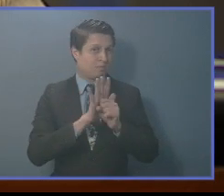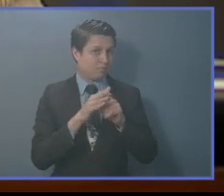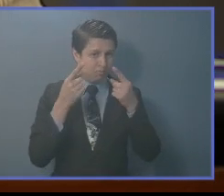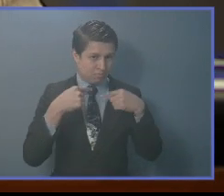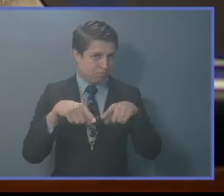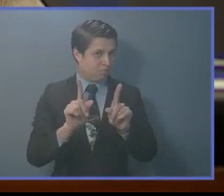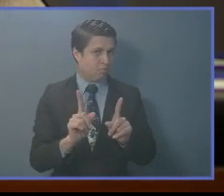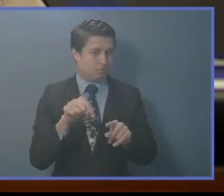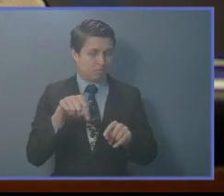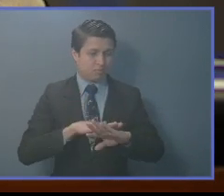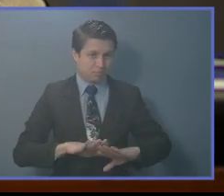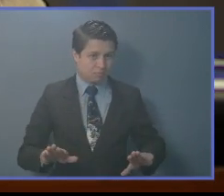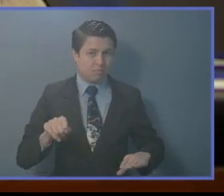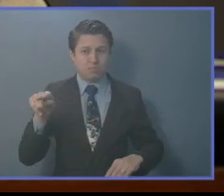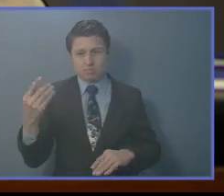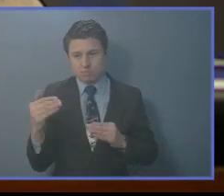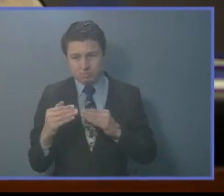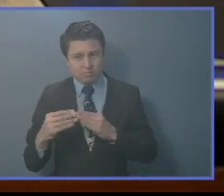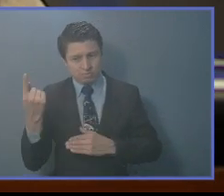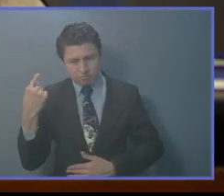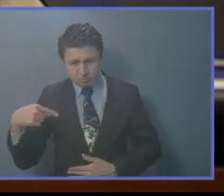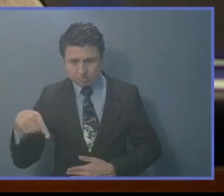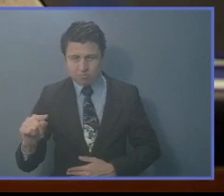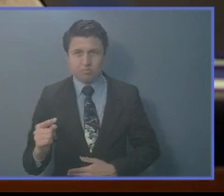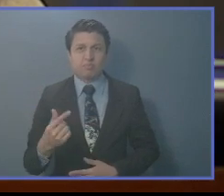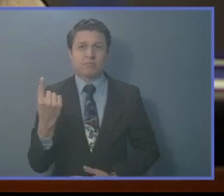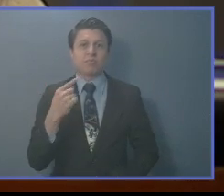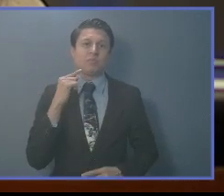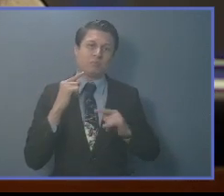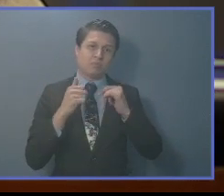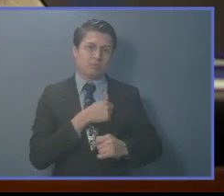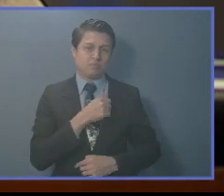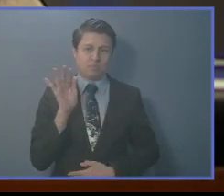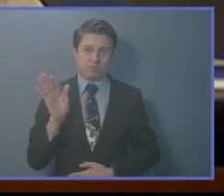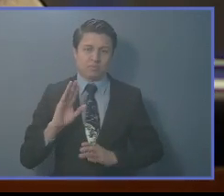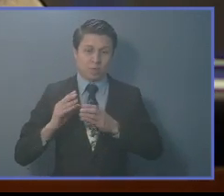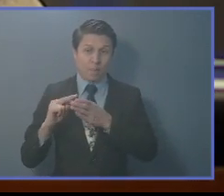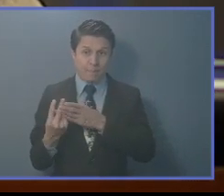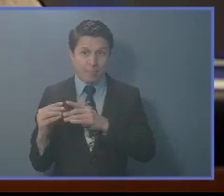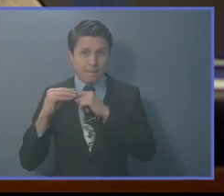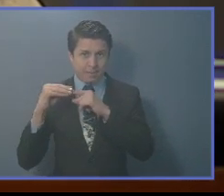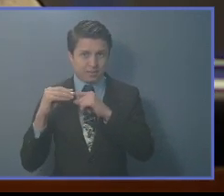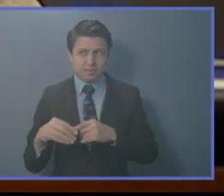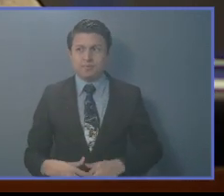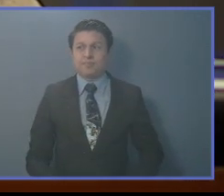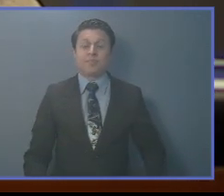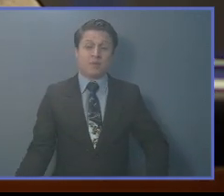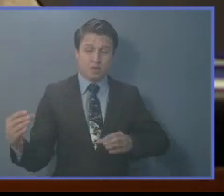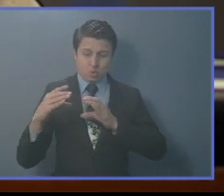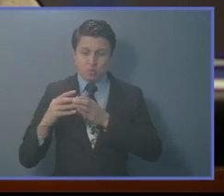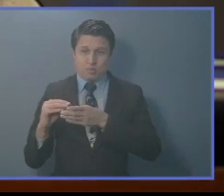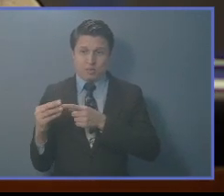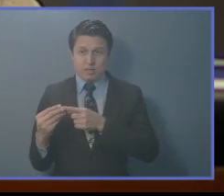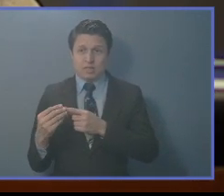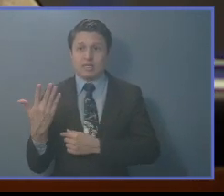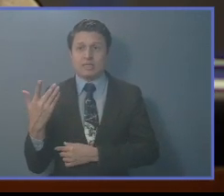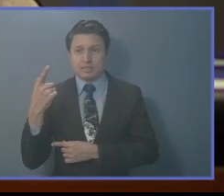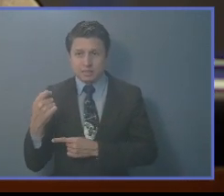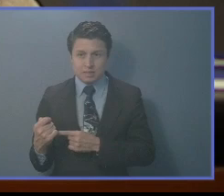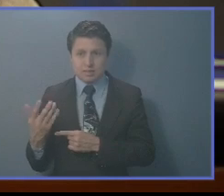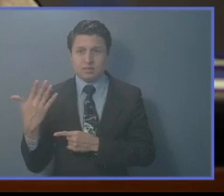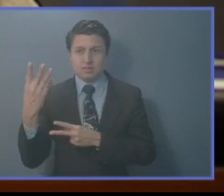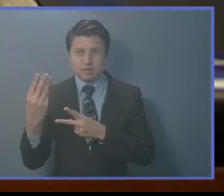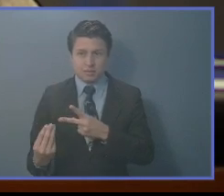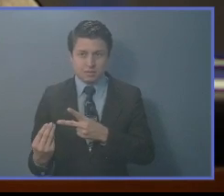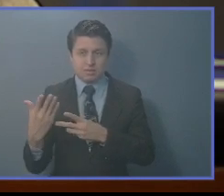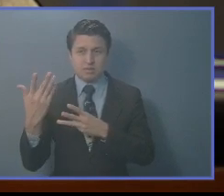decreto. Informe, artículo 17. El comité elaborará un informe especial y público cada 15 días sobre los resultados